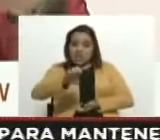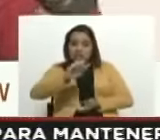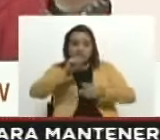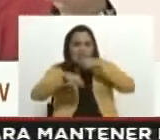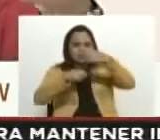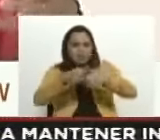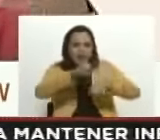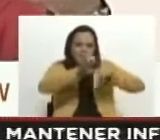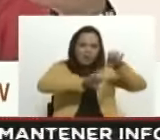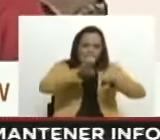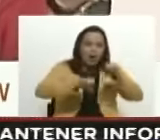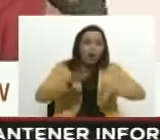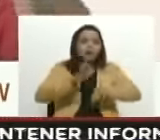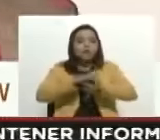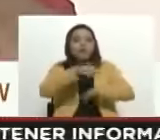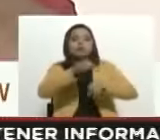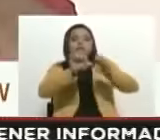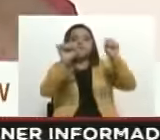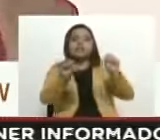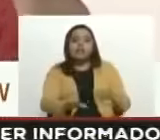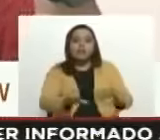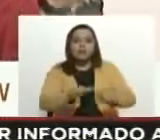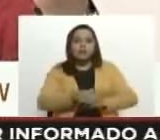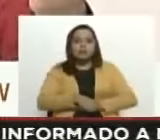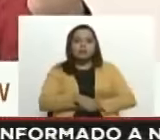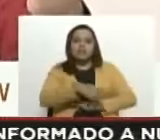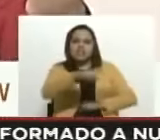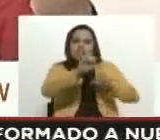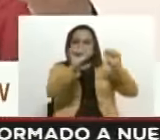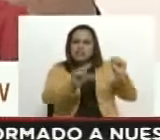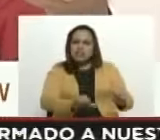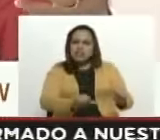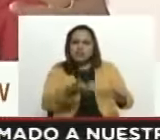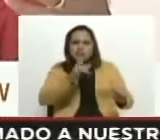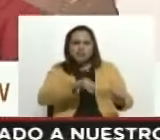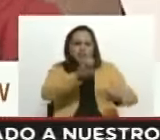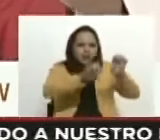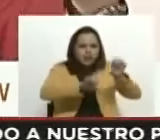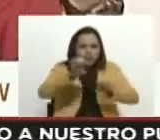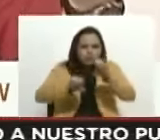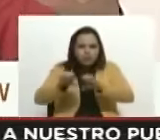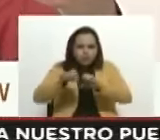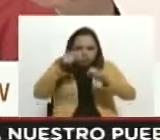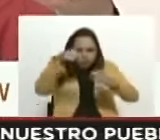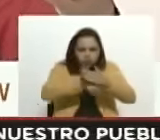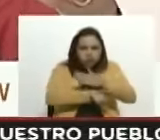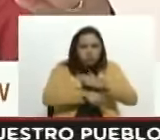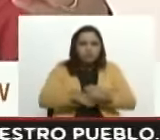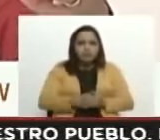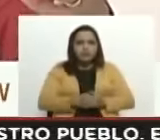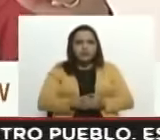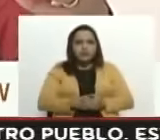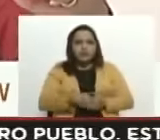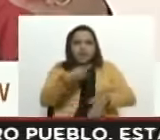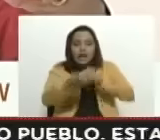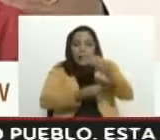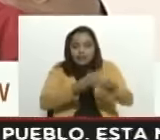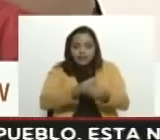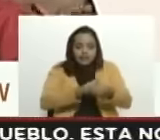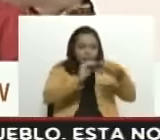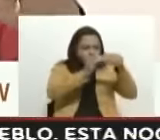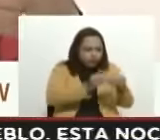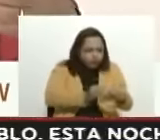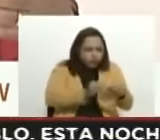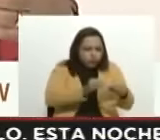auditorías, porque eso es un sistema, los sistemas tienen, ¿cómo se llama?, auditorías internas, se hace, aquí hay una falla, y